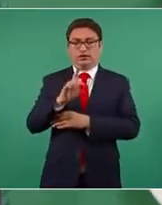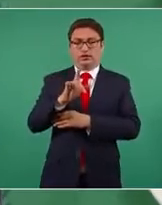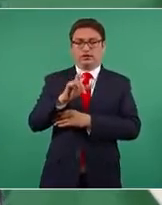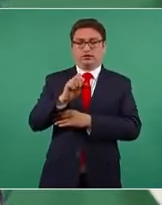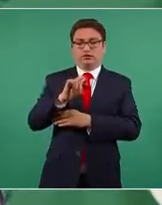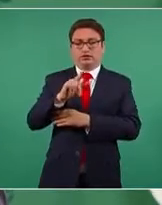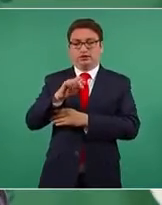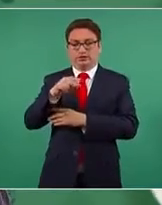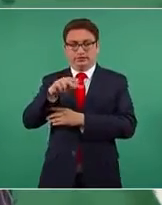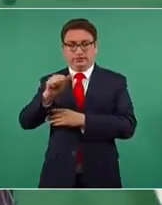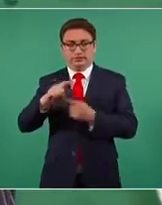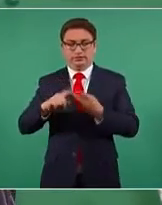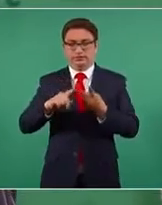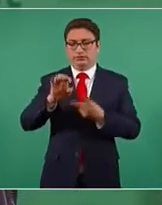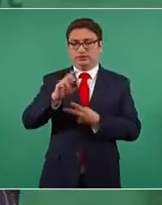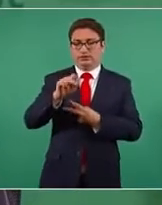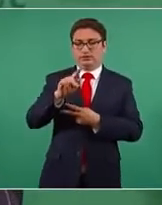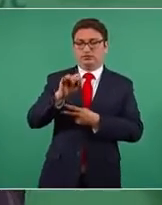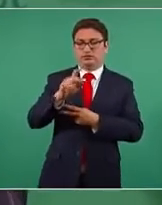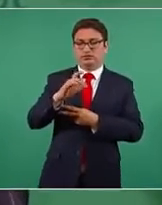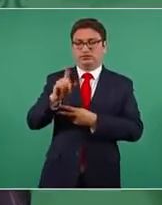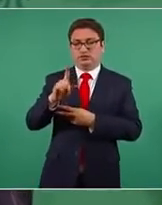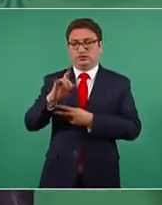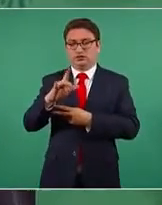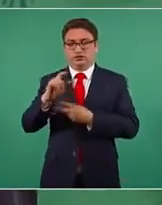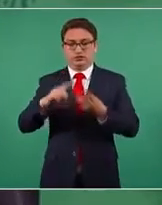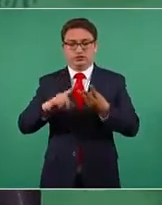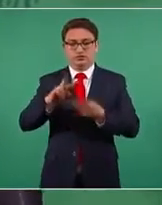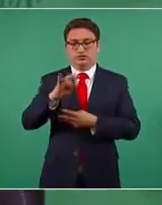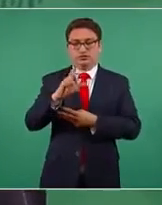Ernesto Zedillo, Vicente Fox,